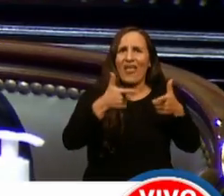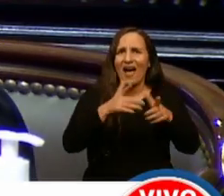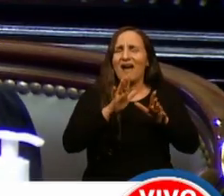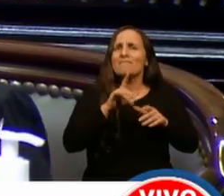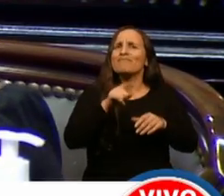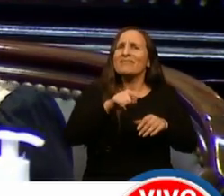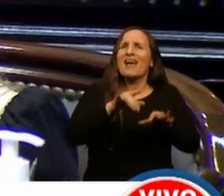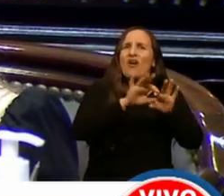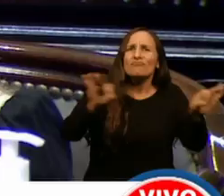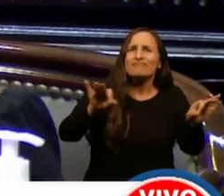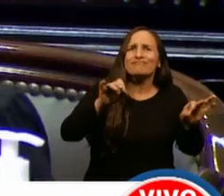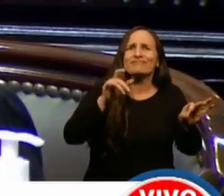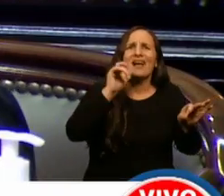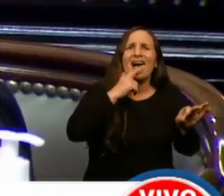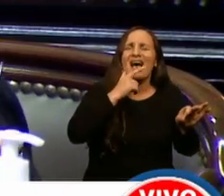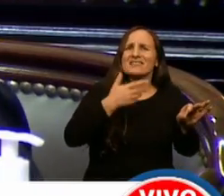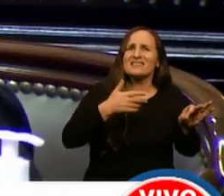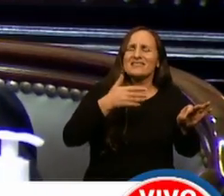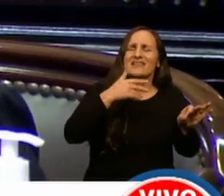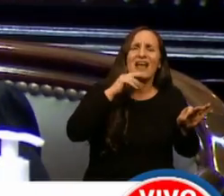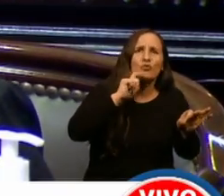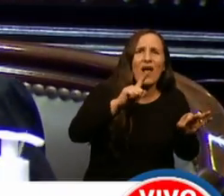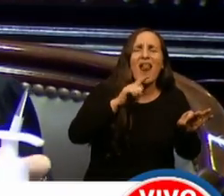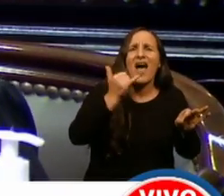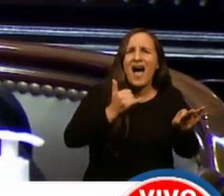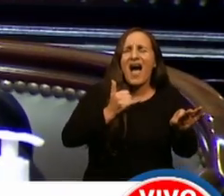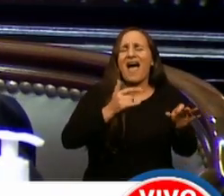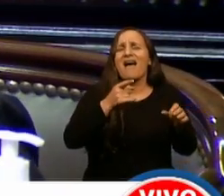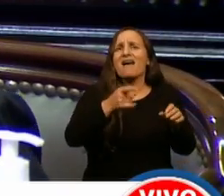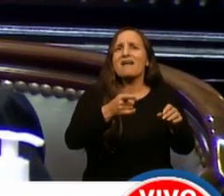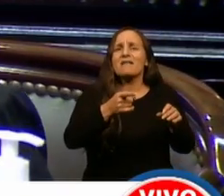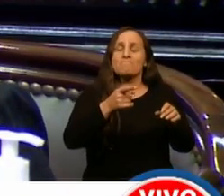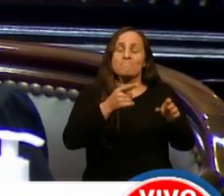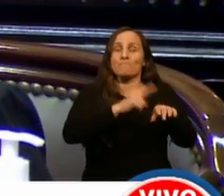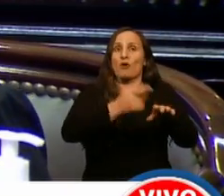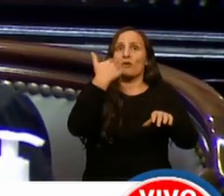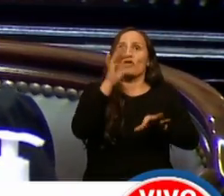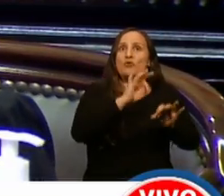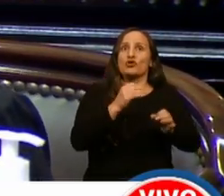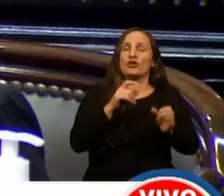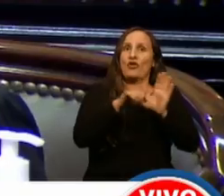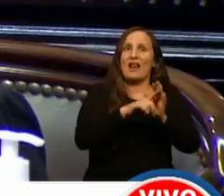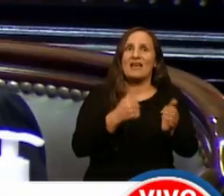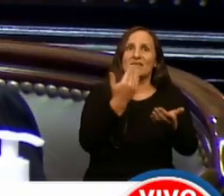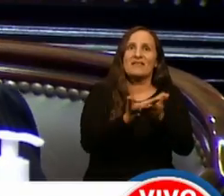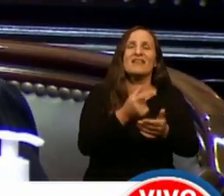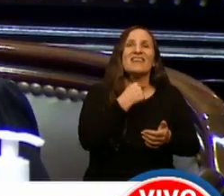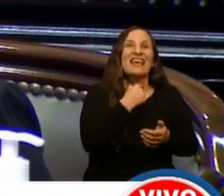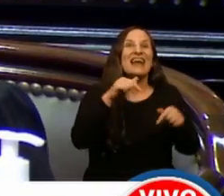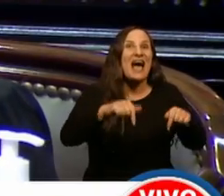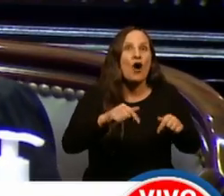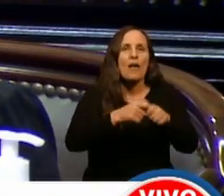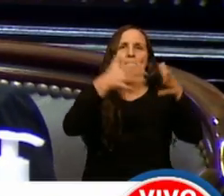natural en la argentina bueno como bien dijeron ellos cuando presentan el proyecto pretenden extenderlo a 4 millones de